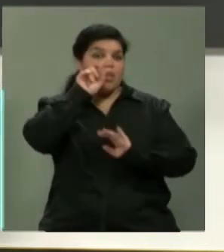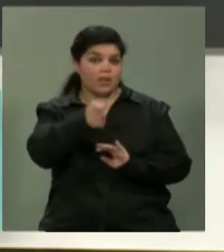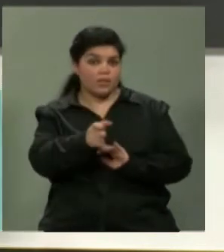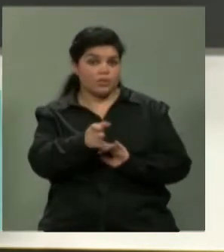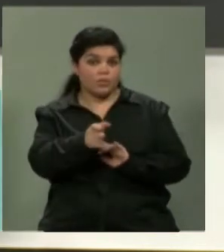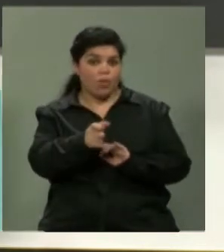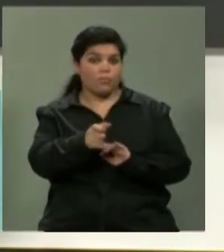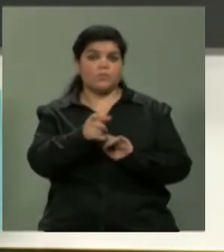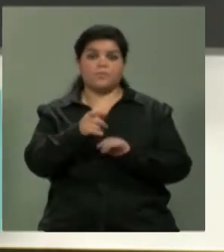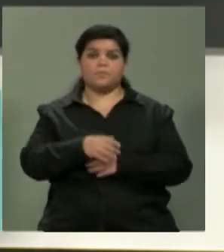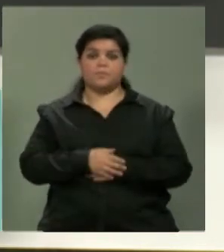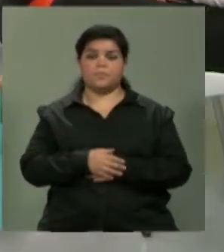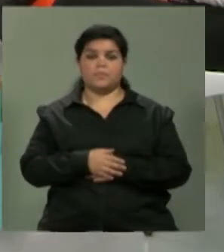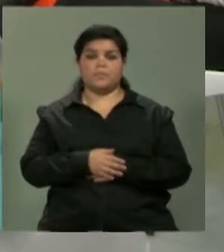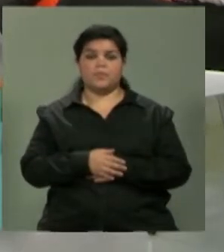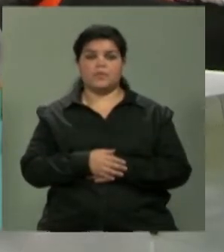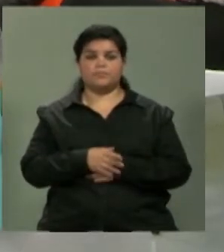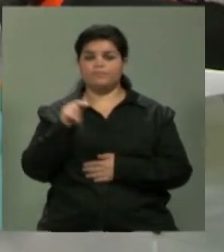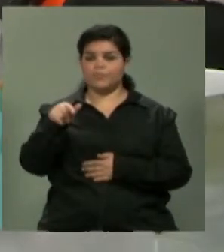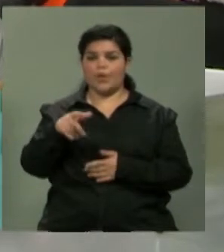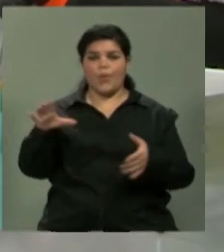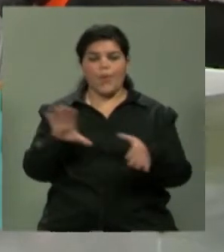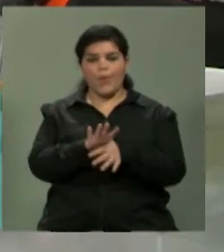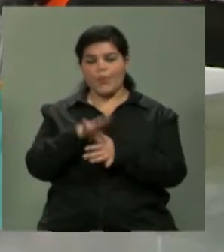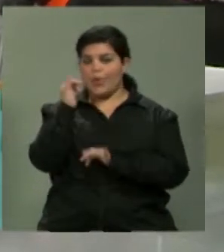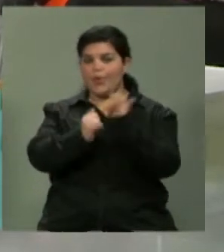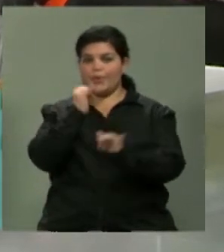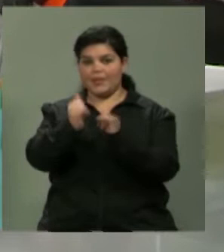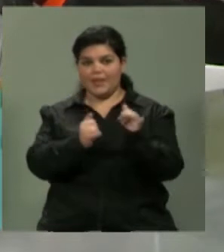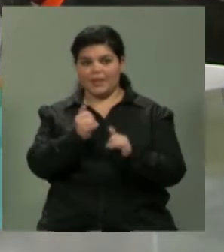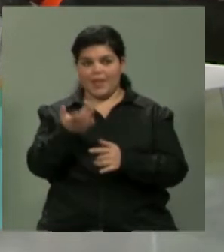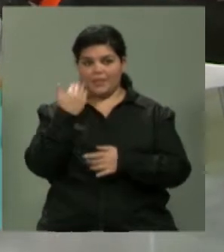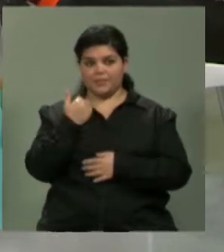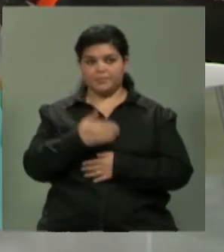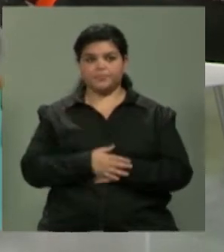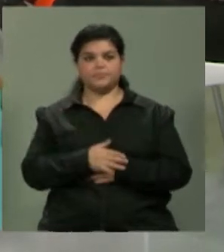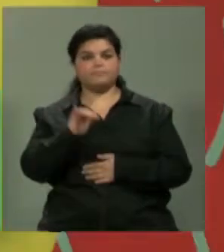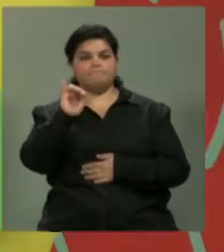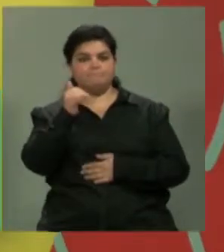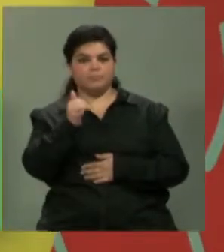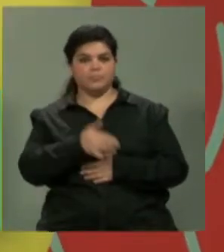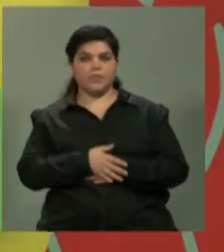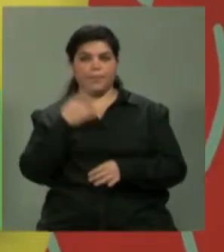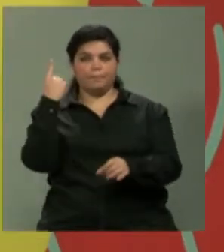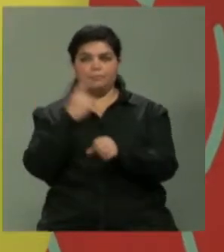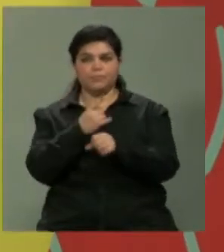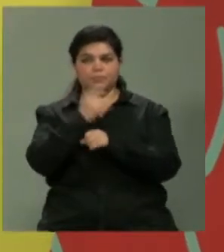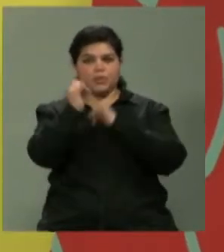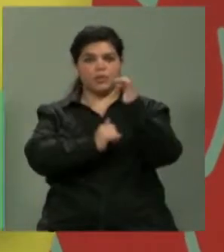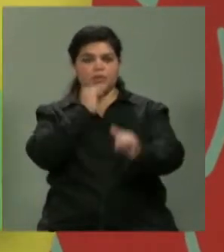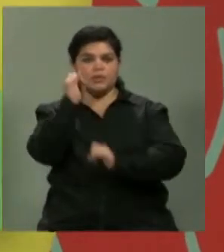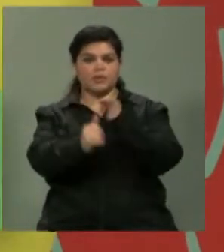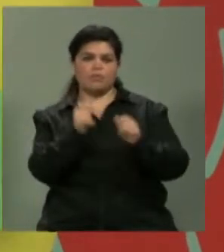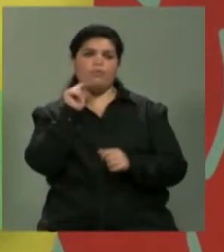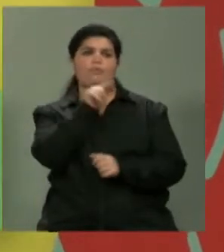también. Cristina, habías quedado con la palabra ahí en el bloque anterior. Sí, bueno, primero recién por ahí mencionabas el tema